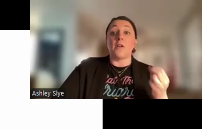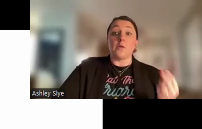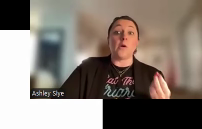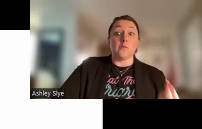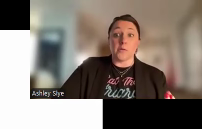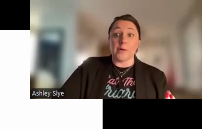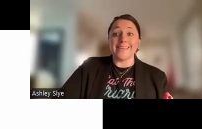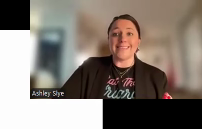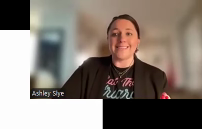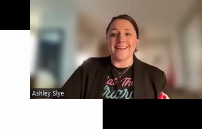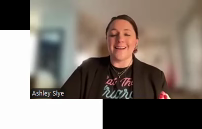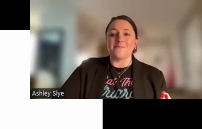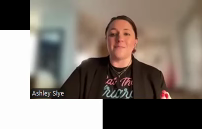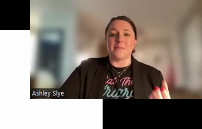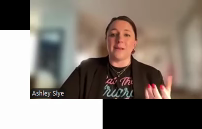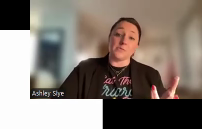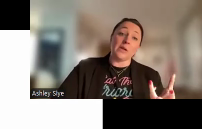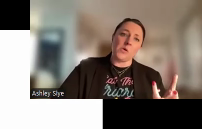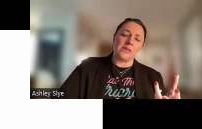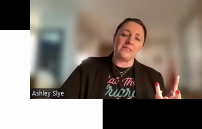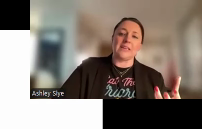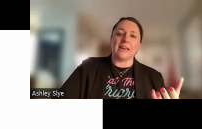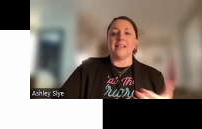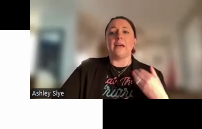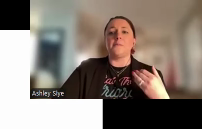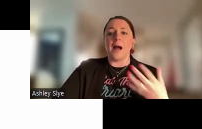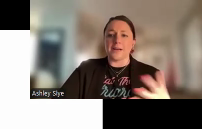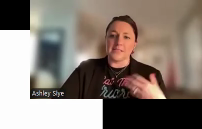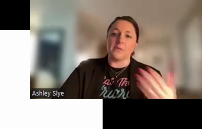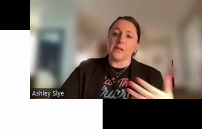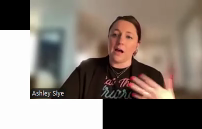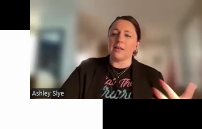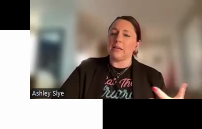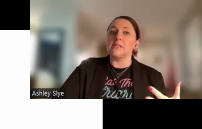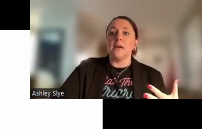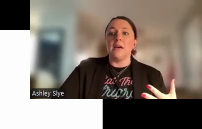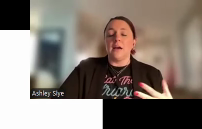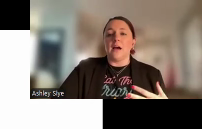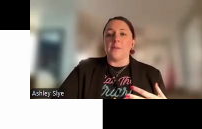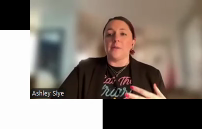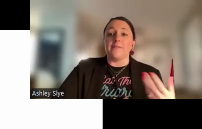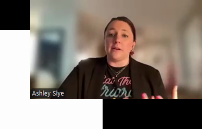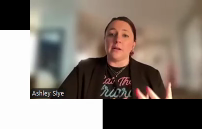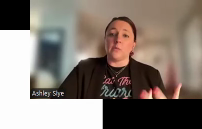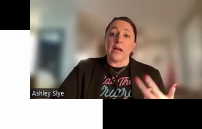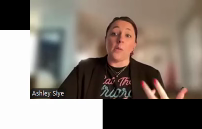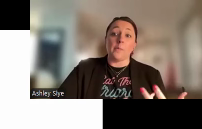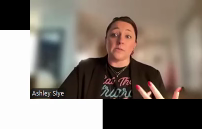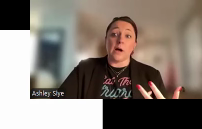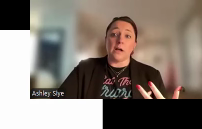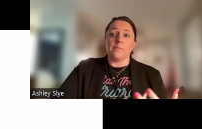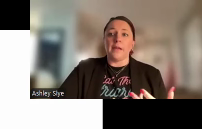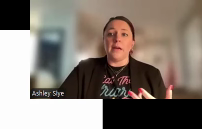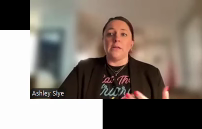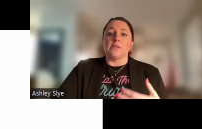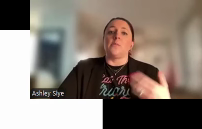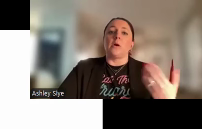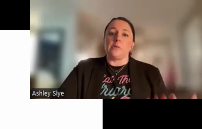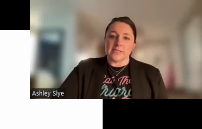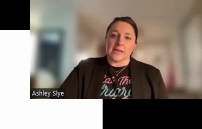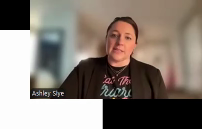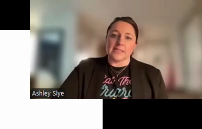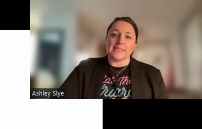acostumbrados a hacerlo, así que tienen que adaptar esta verbalización a ustedes mismos. Pueden practicar con sus colegas